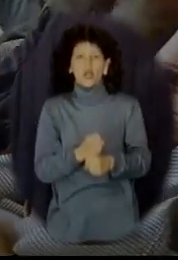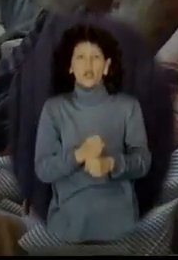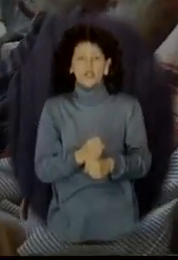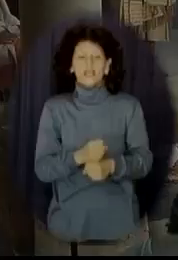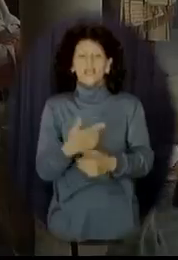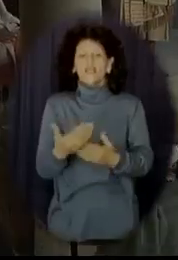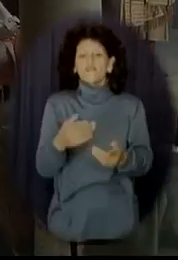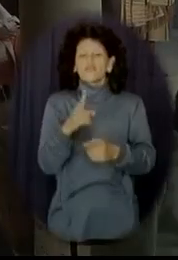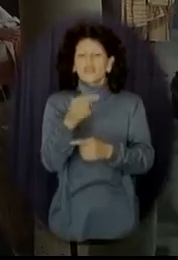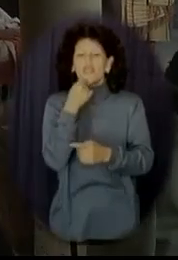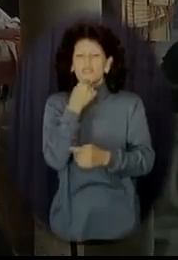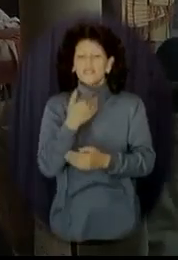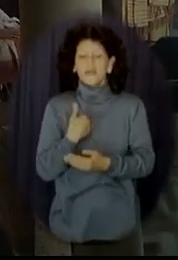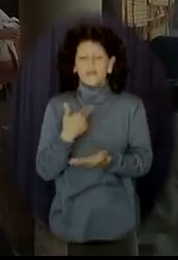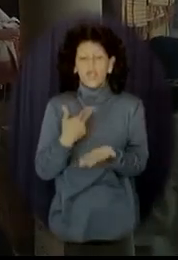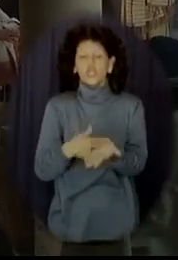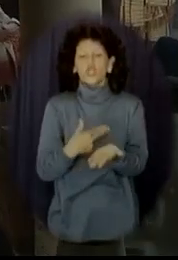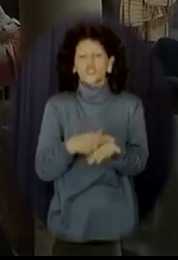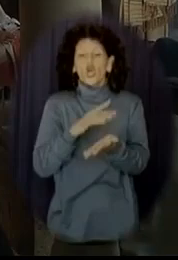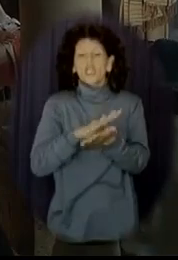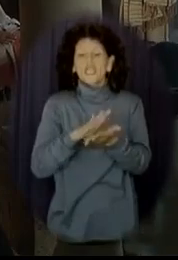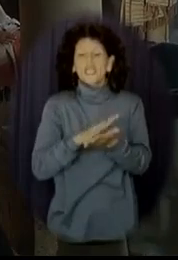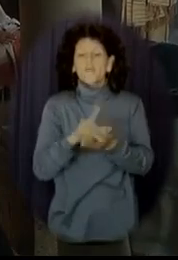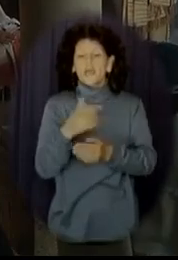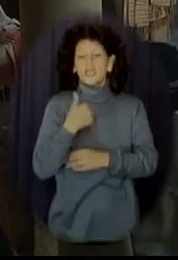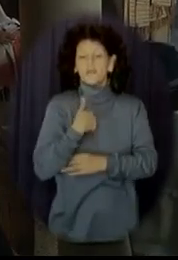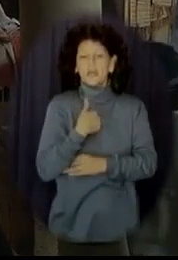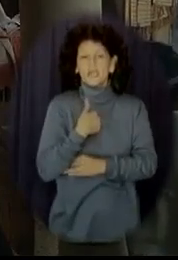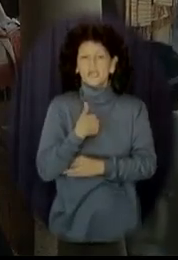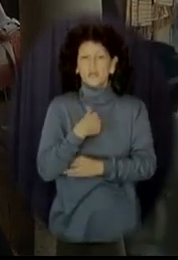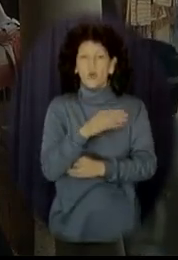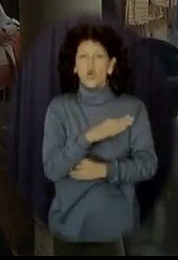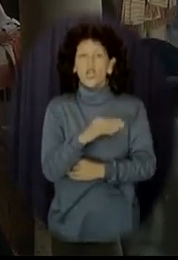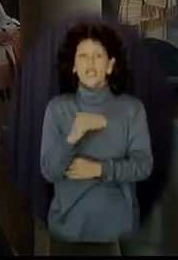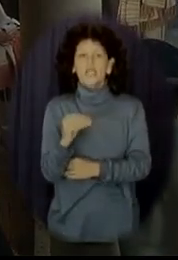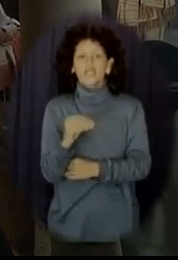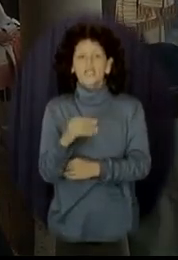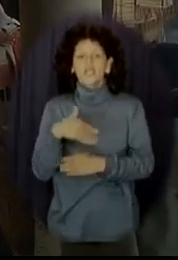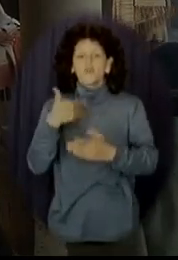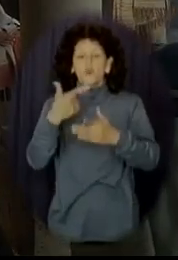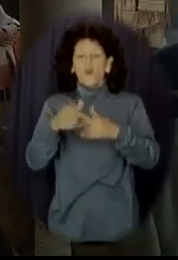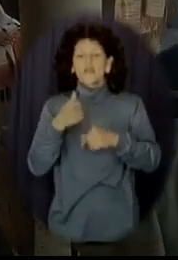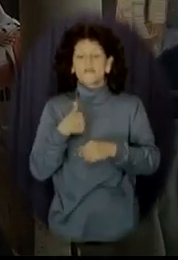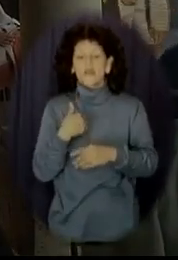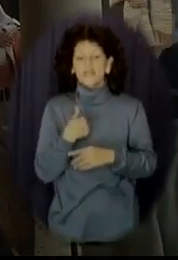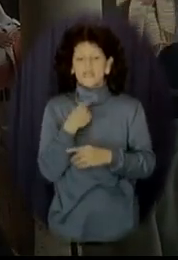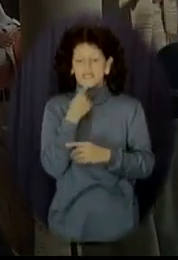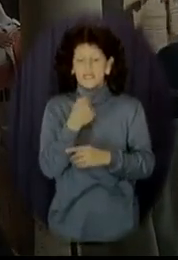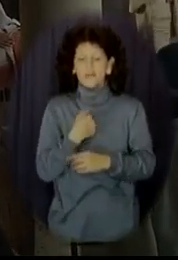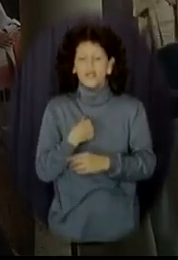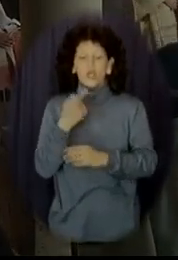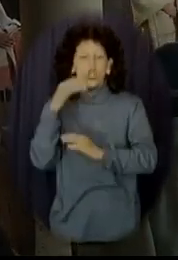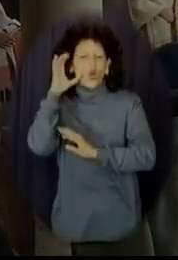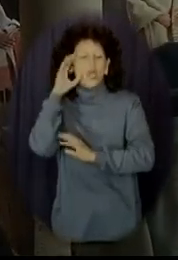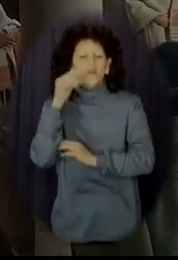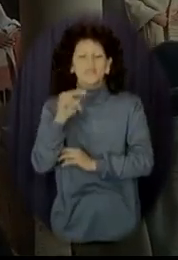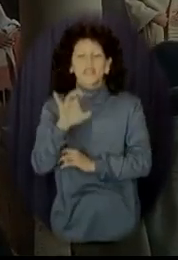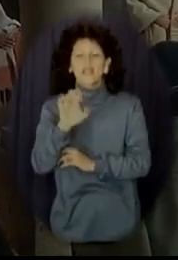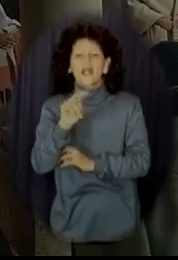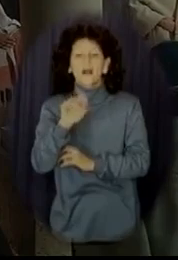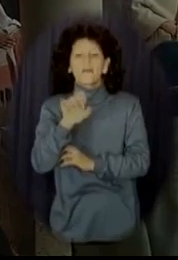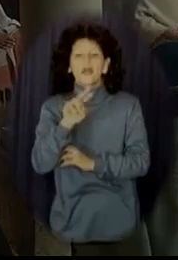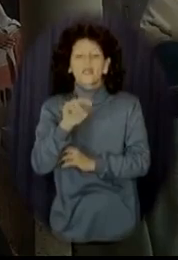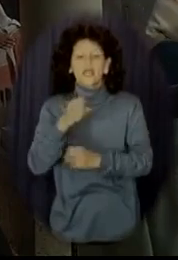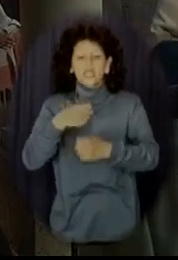Seguramente ustedes me dirán: Médico, cúrate a ti mismo. y luego me dirán lo que oímos que hiciste en